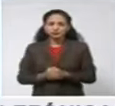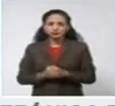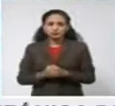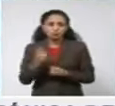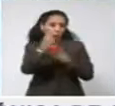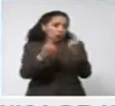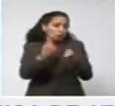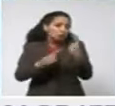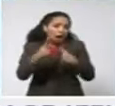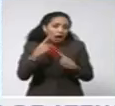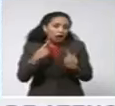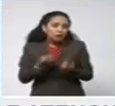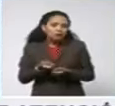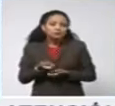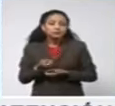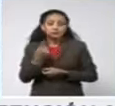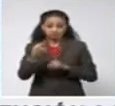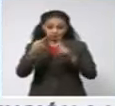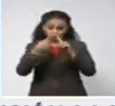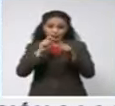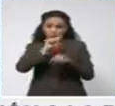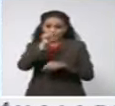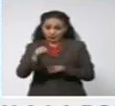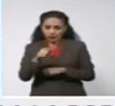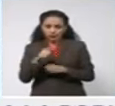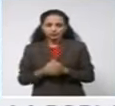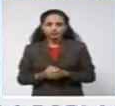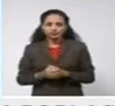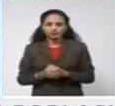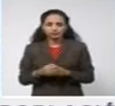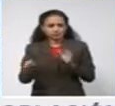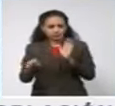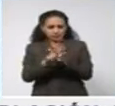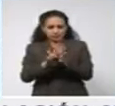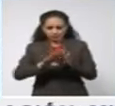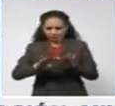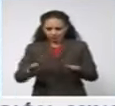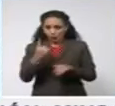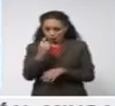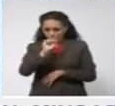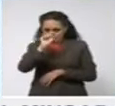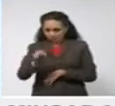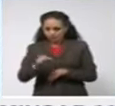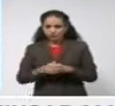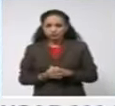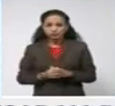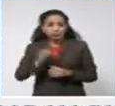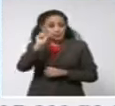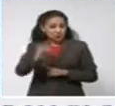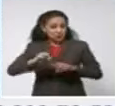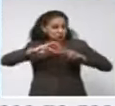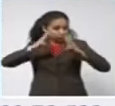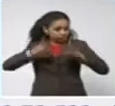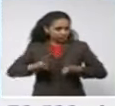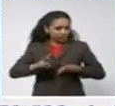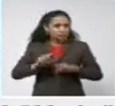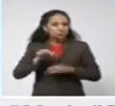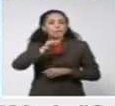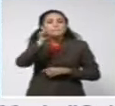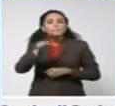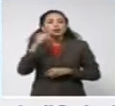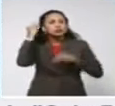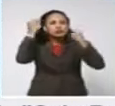Tenemos tiempo para una pregunta, doctor. Bueno, comenzamos entonces. Un usuario en redes sociales nos envía la siguiente